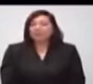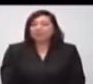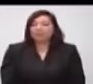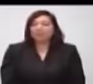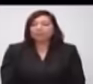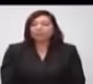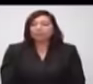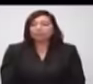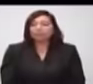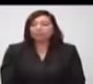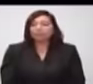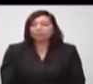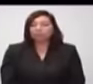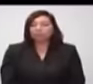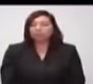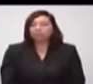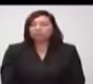Sí.